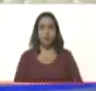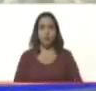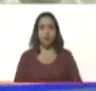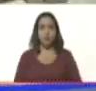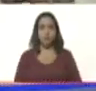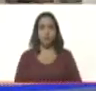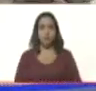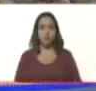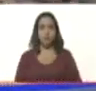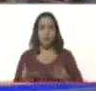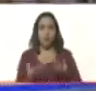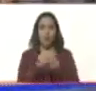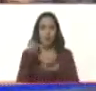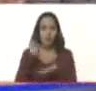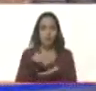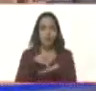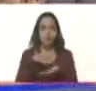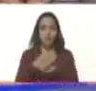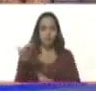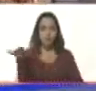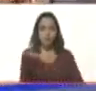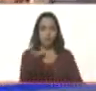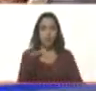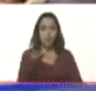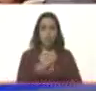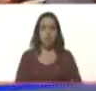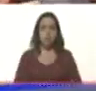con la participación de ustedes.